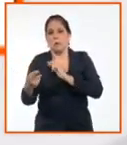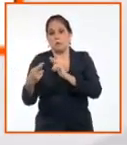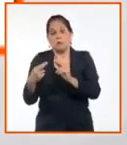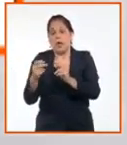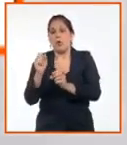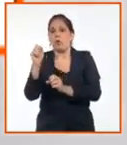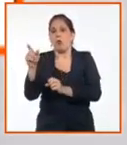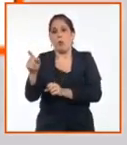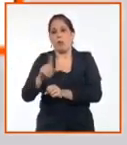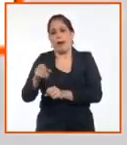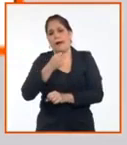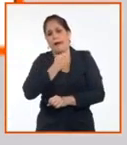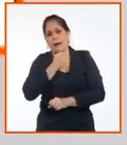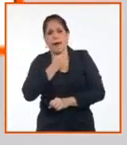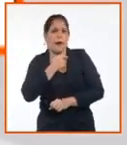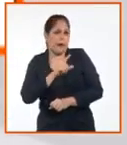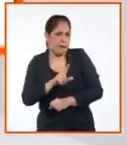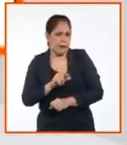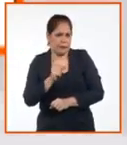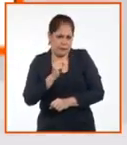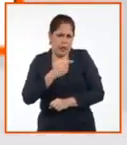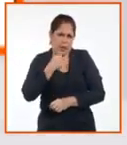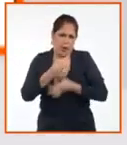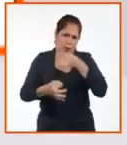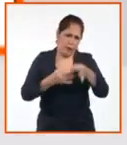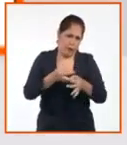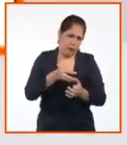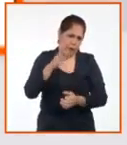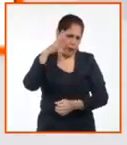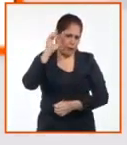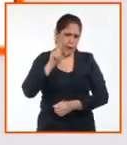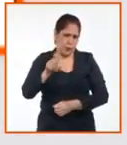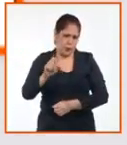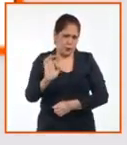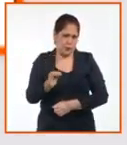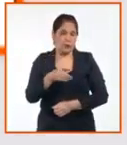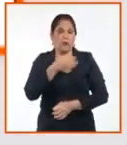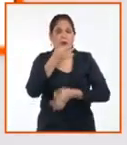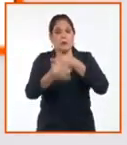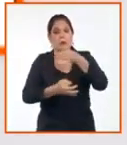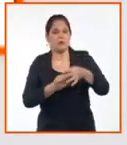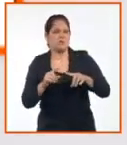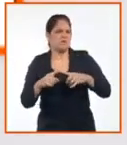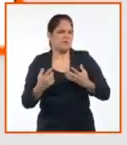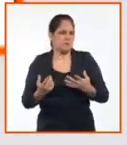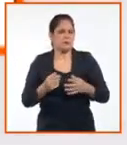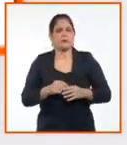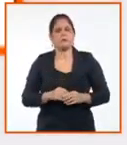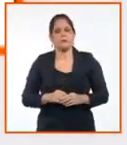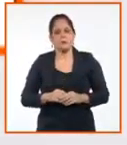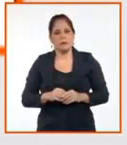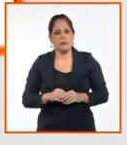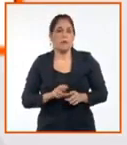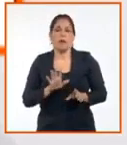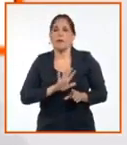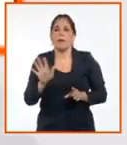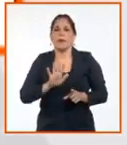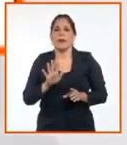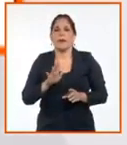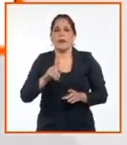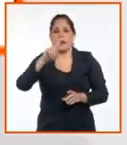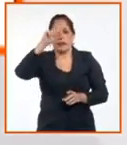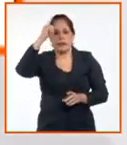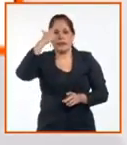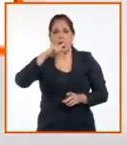ejemplo más un ejemplo más último que me ha pasado tiene que ver con la zona con el salbutamol